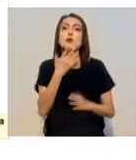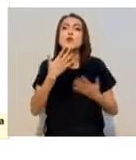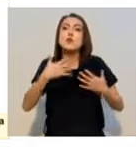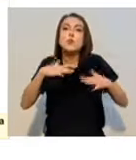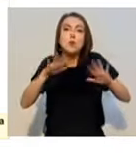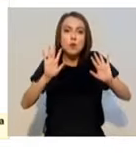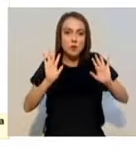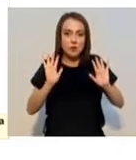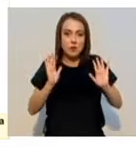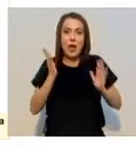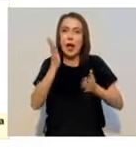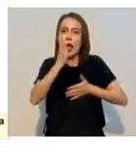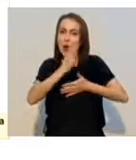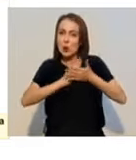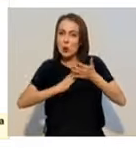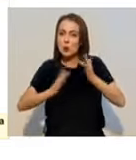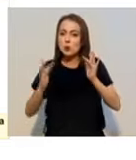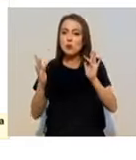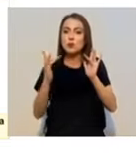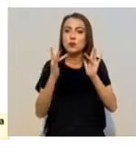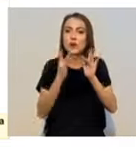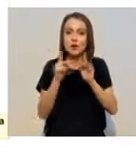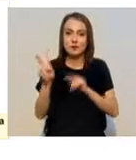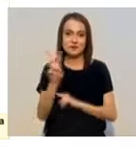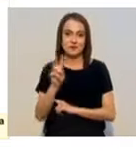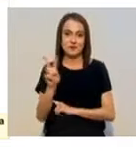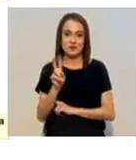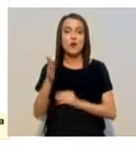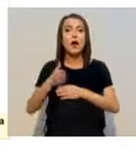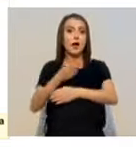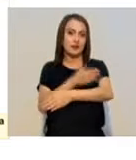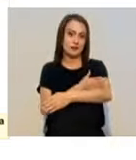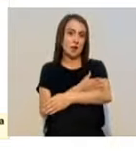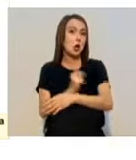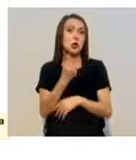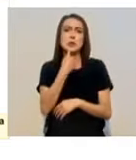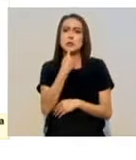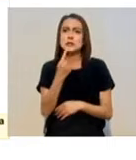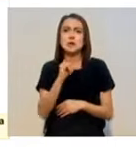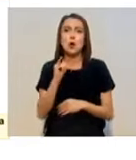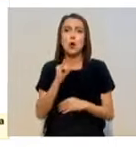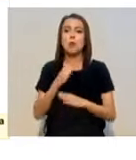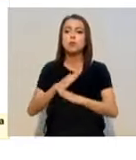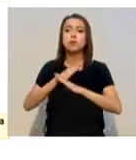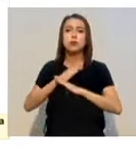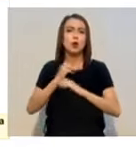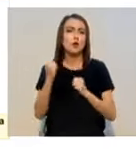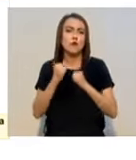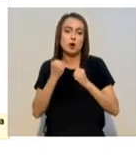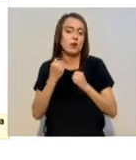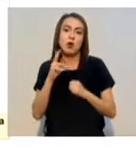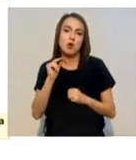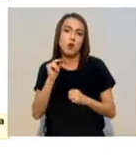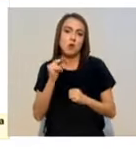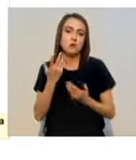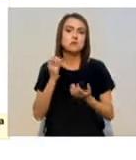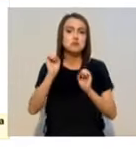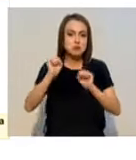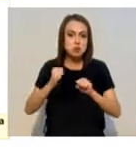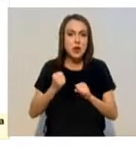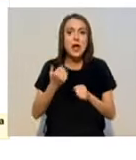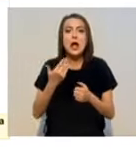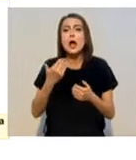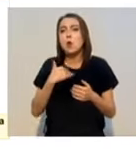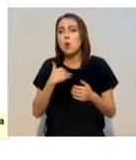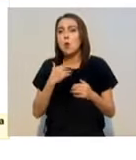hubo algún tipo de exposición al virus anteriormente. Tampoco indican que hay una inmunidad fuerte, ¿verdad? Sino simplemente que